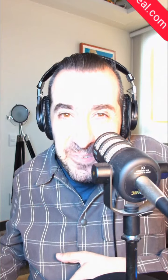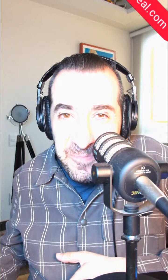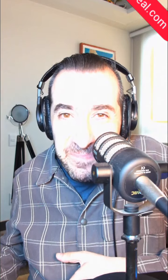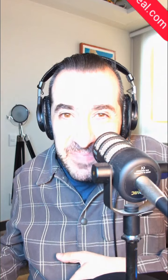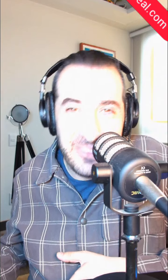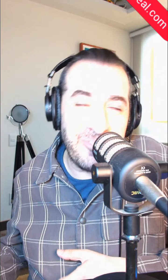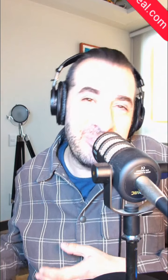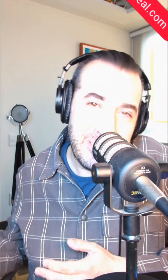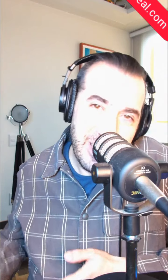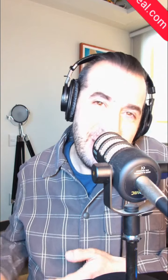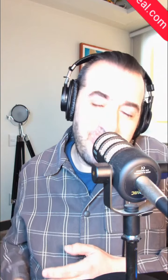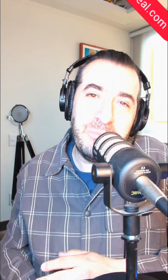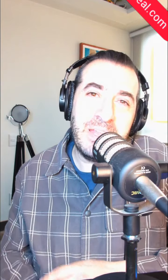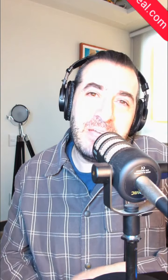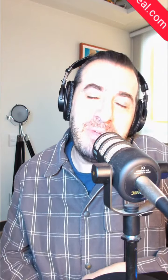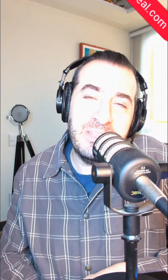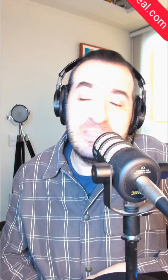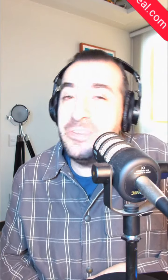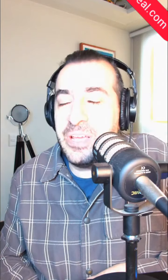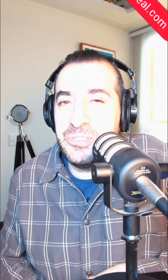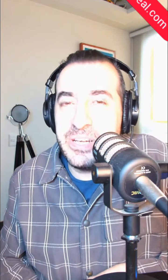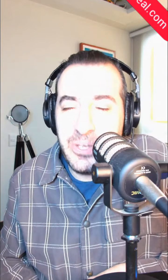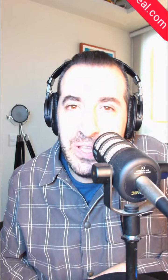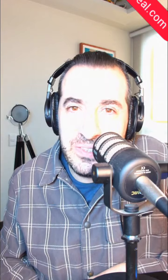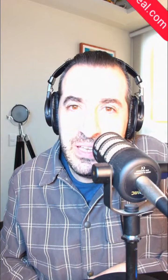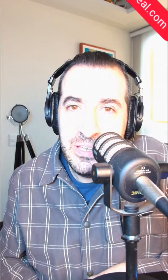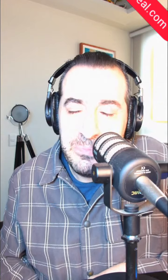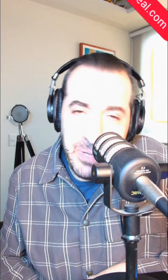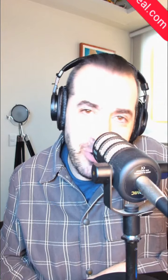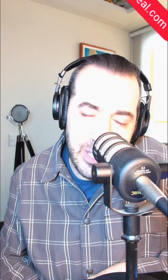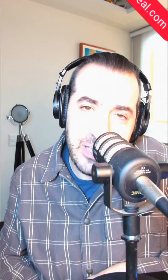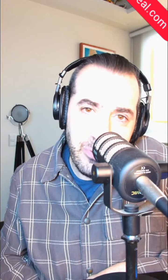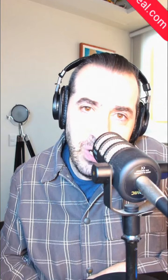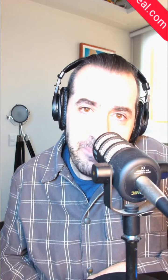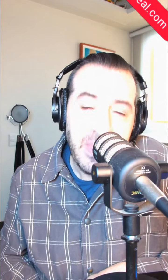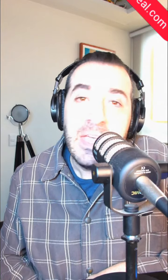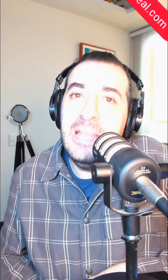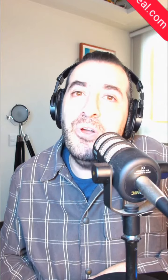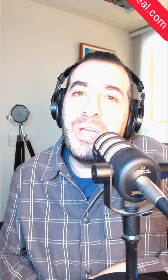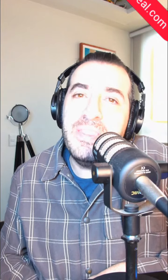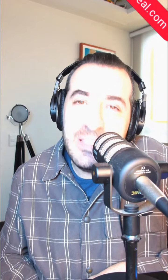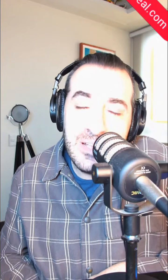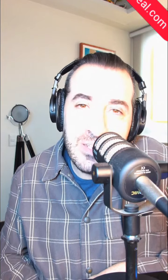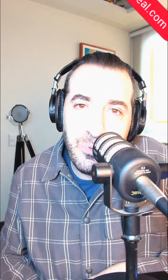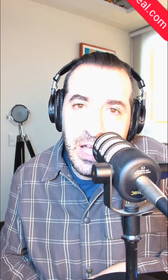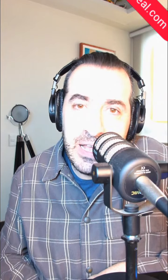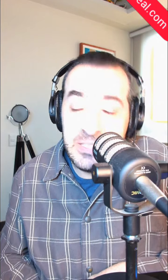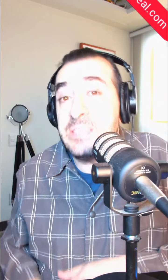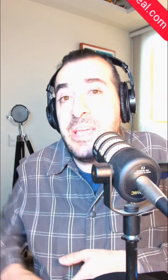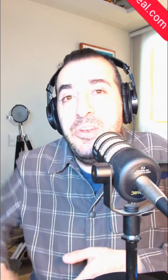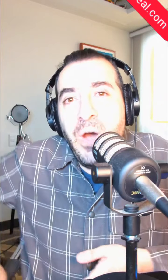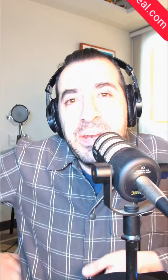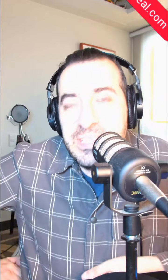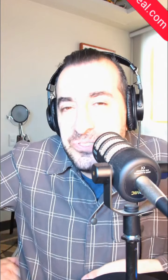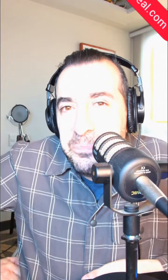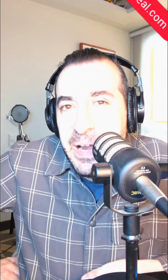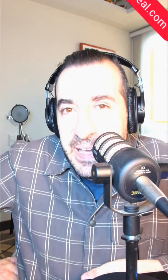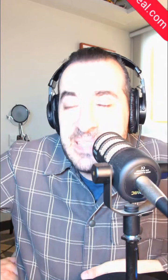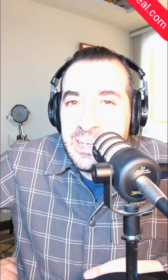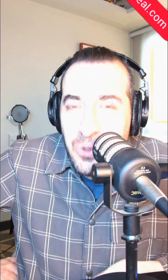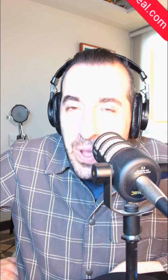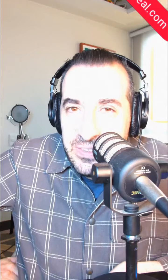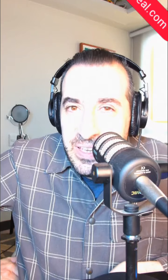Ciudadano. Entonces José María Martínez dice no, que no se recuente, mejor que se anule. Y lo que dice el tribunal es que no hay razón